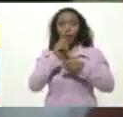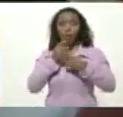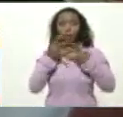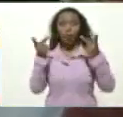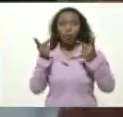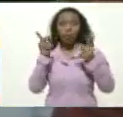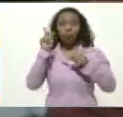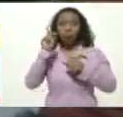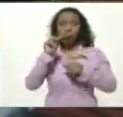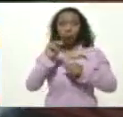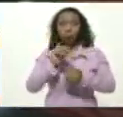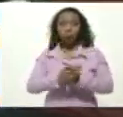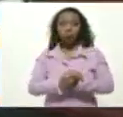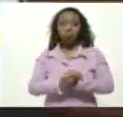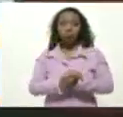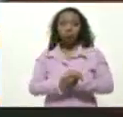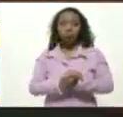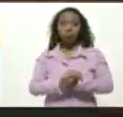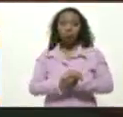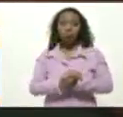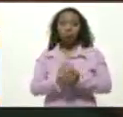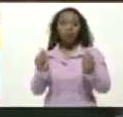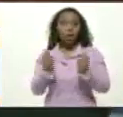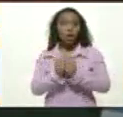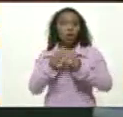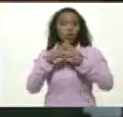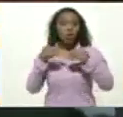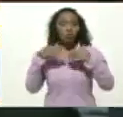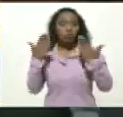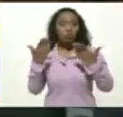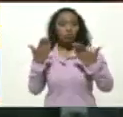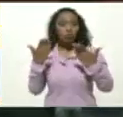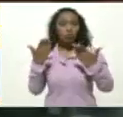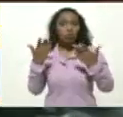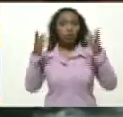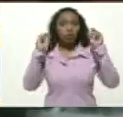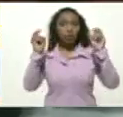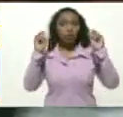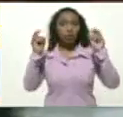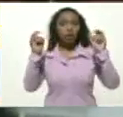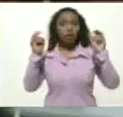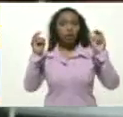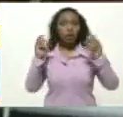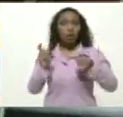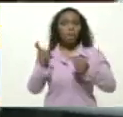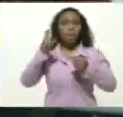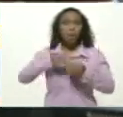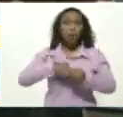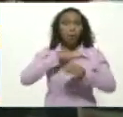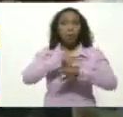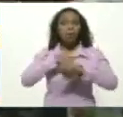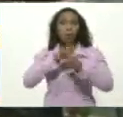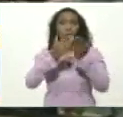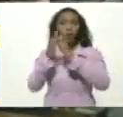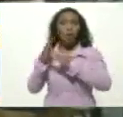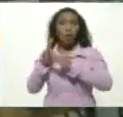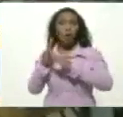también créditos con todo lo que es todo lo que son nuestros entes adscritos al Ministerio de Comunas,